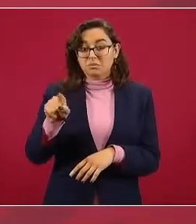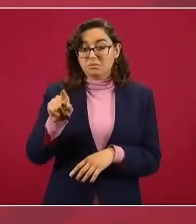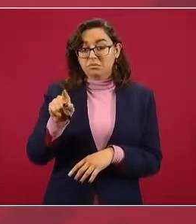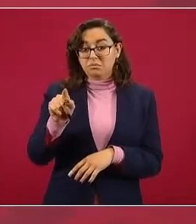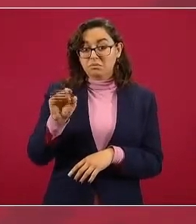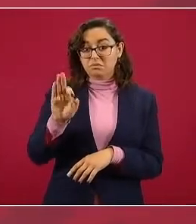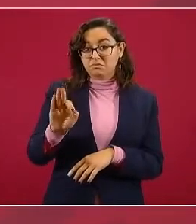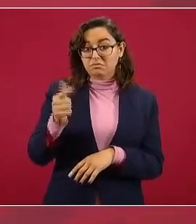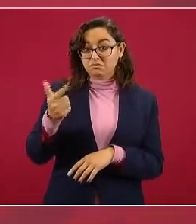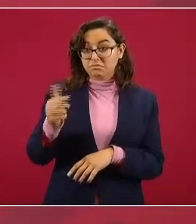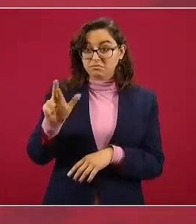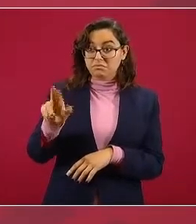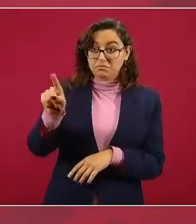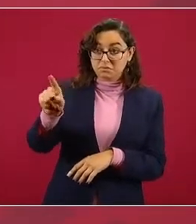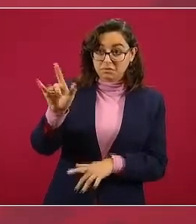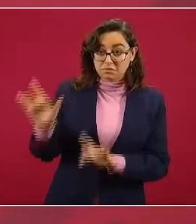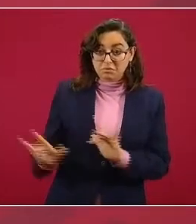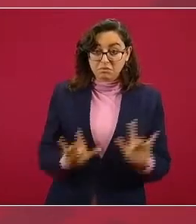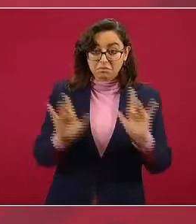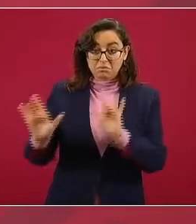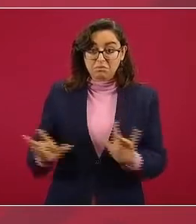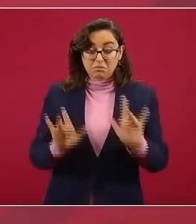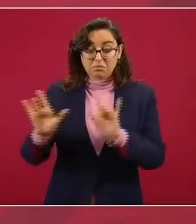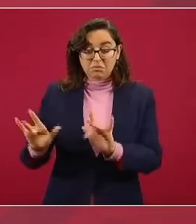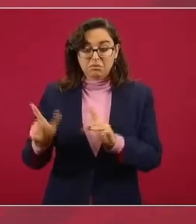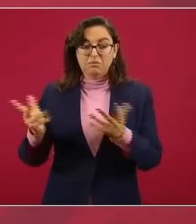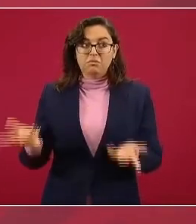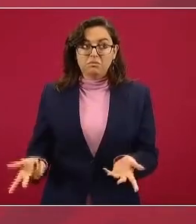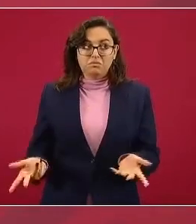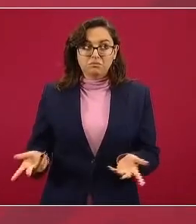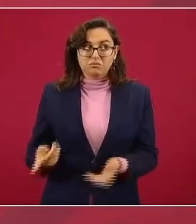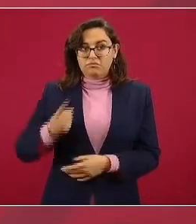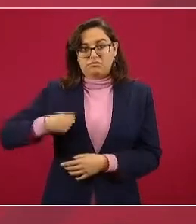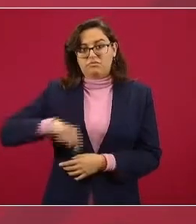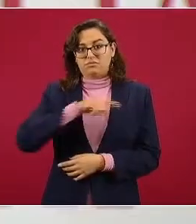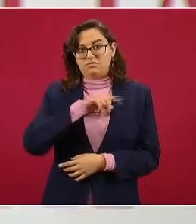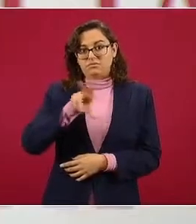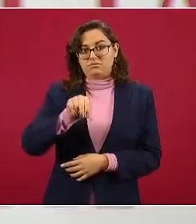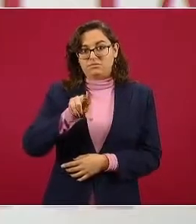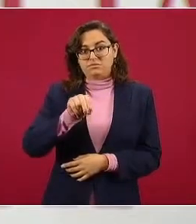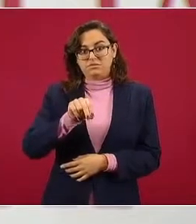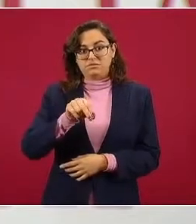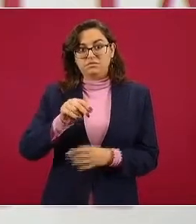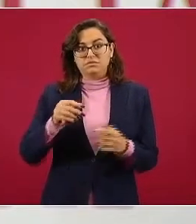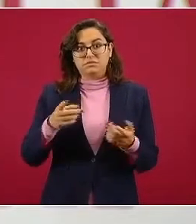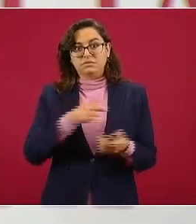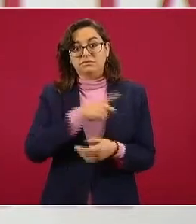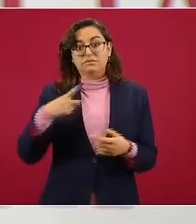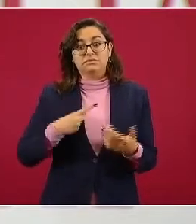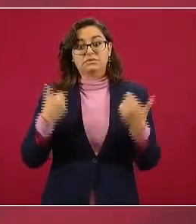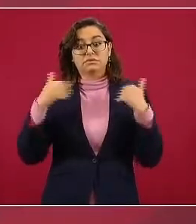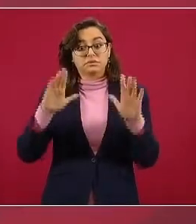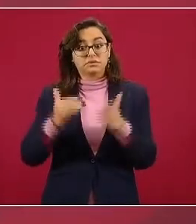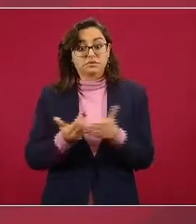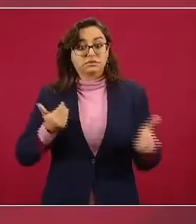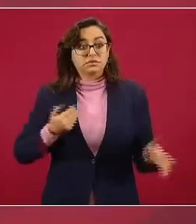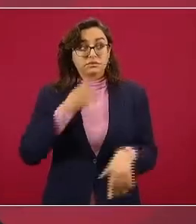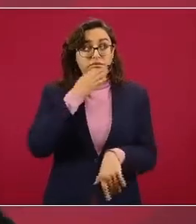esa costumbre. Cuando lo hacemos tenemos que informar a la contraparte, y lo que le acabo de decir es exactamente lo que hablé